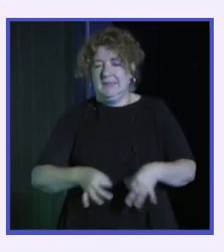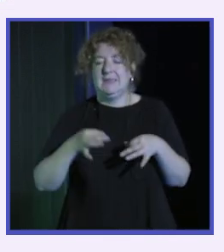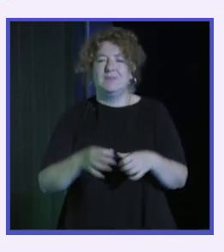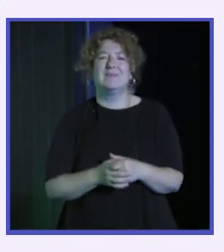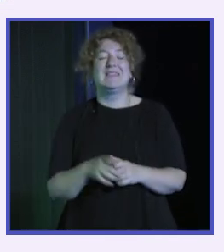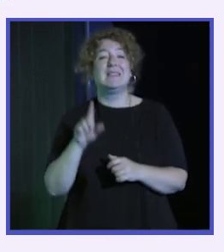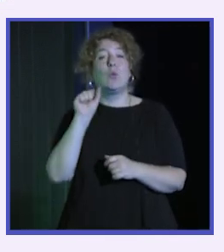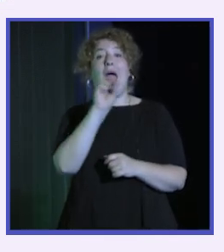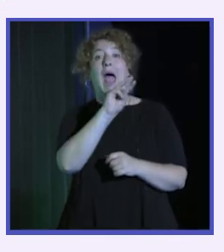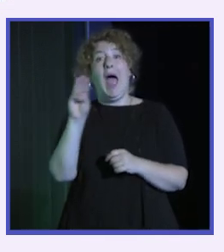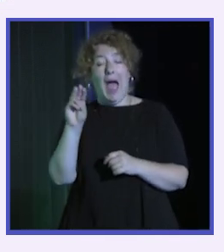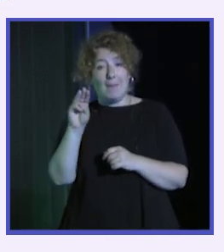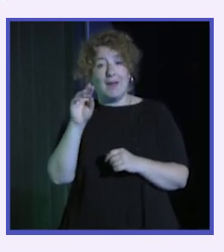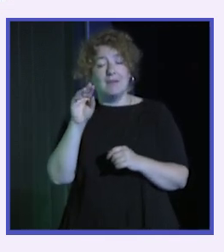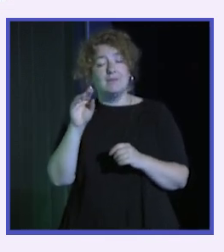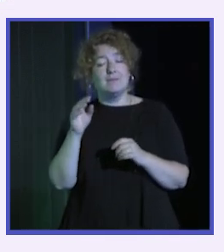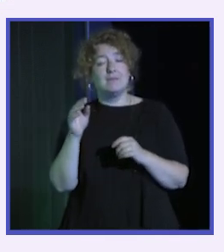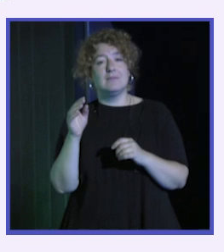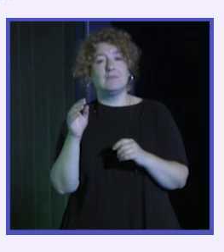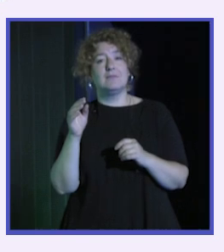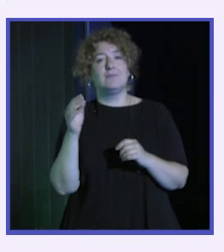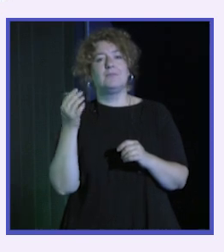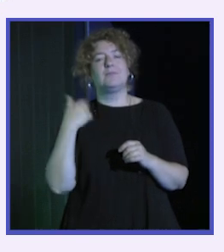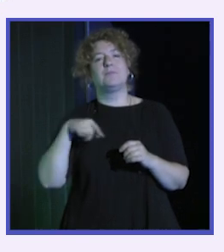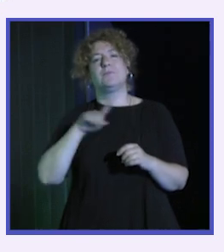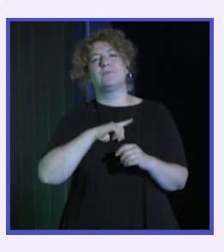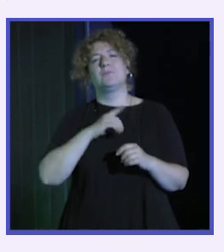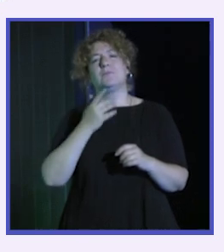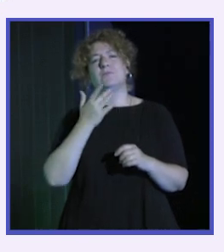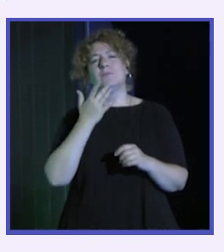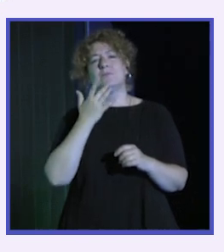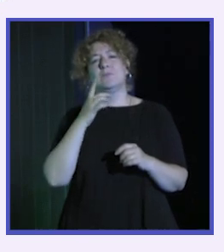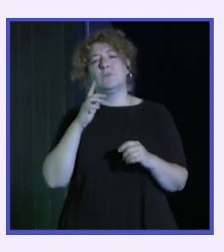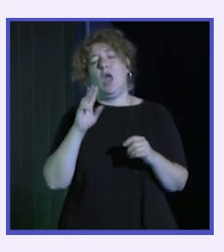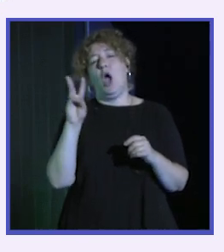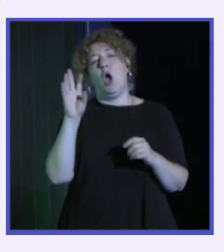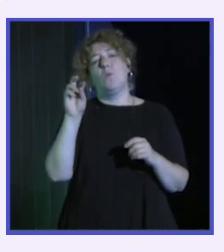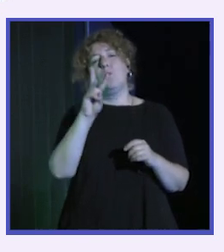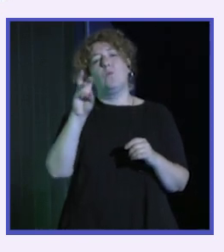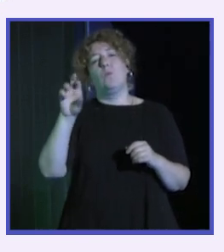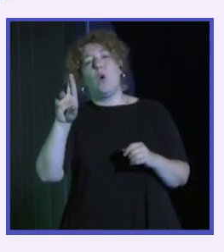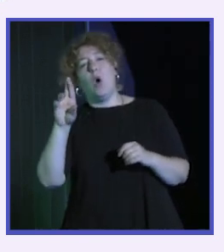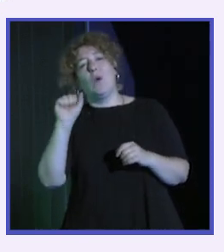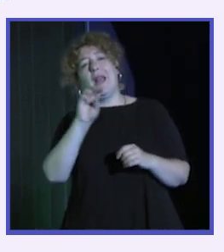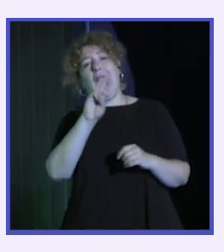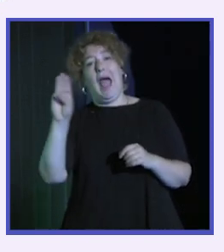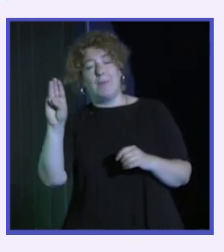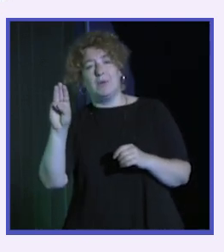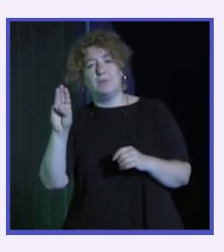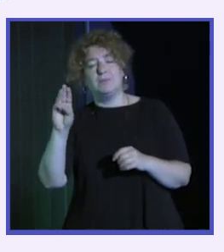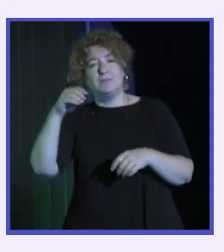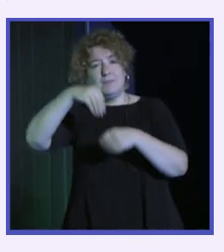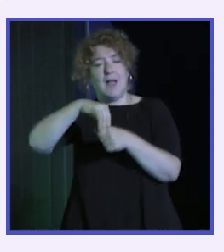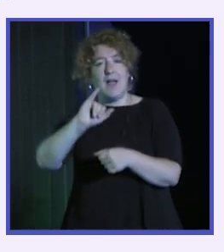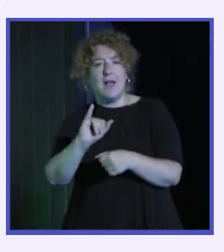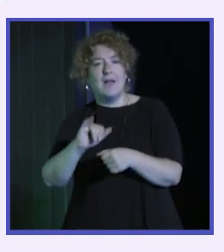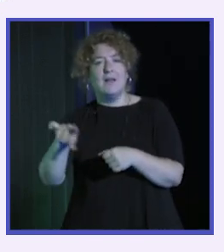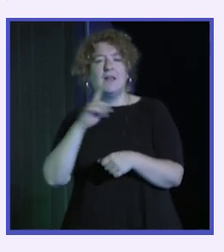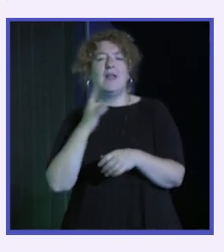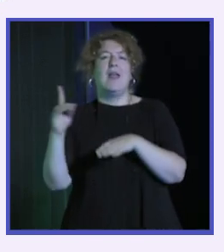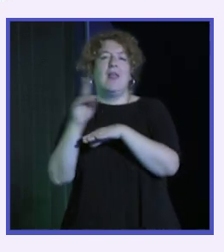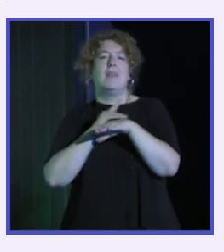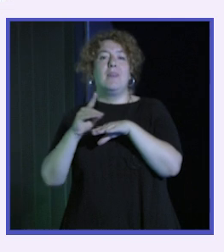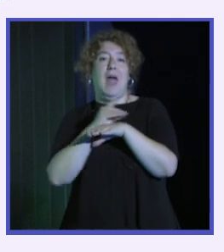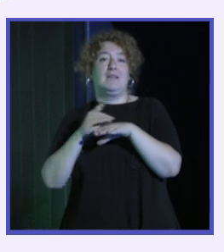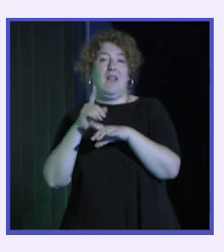aplicación que está en una Power App, ¿vale? bajo Dataverse for Teams,